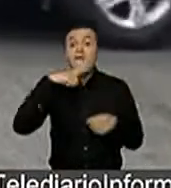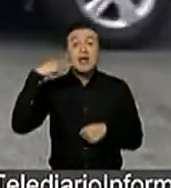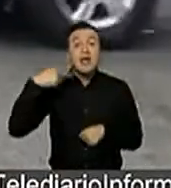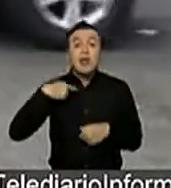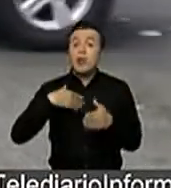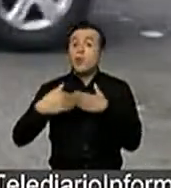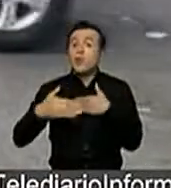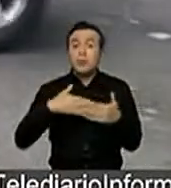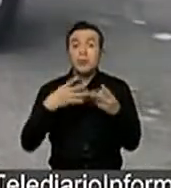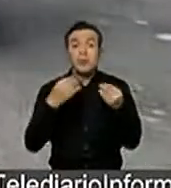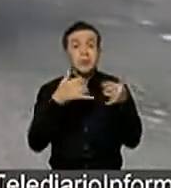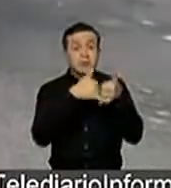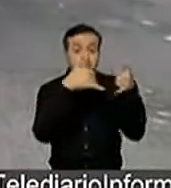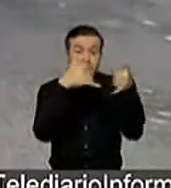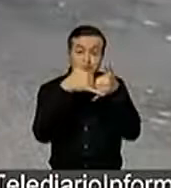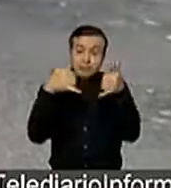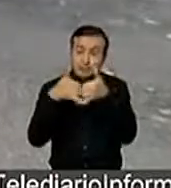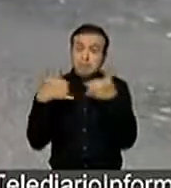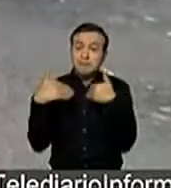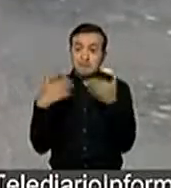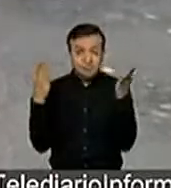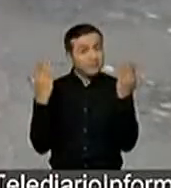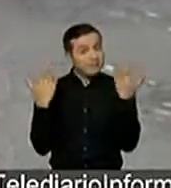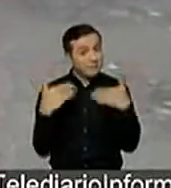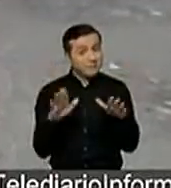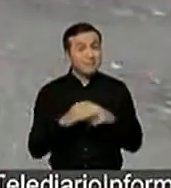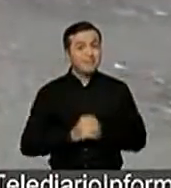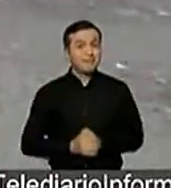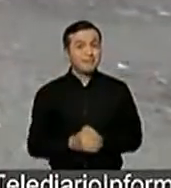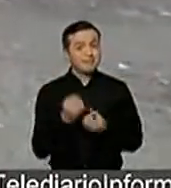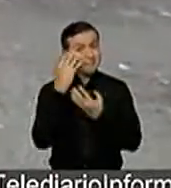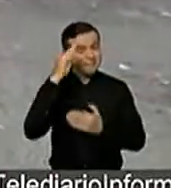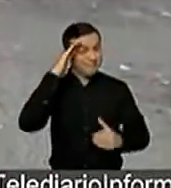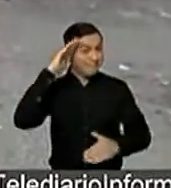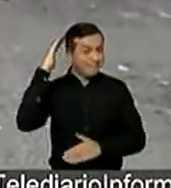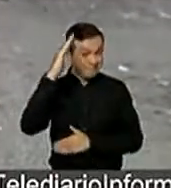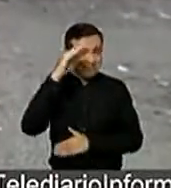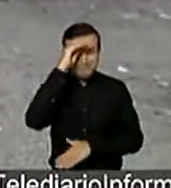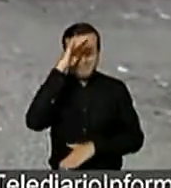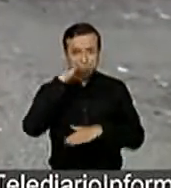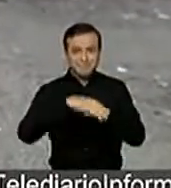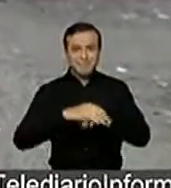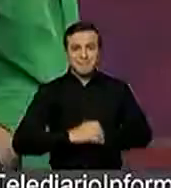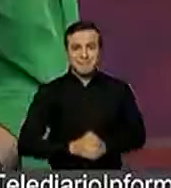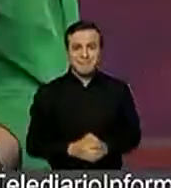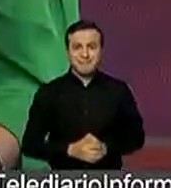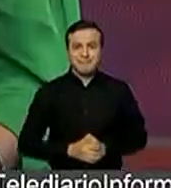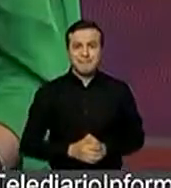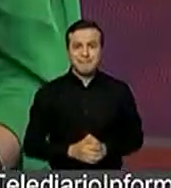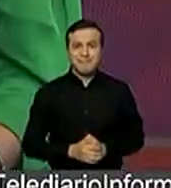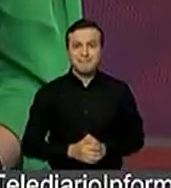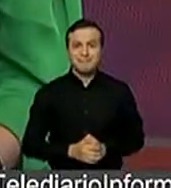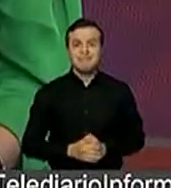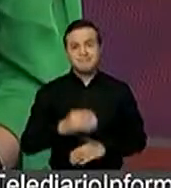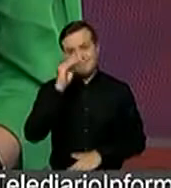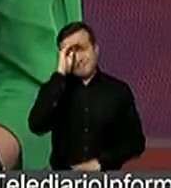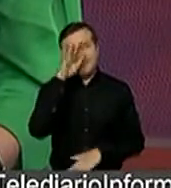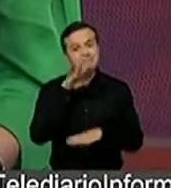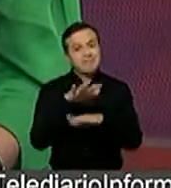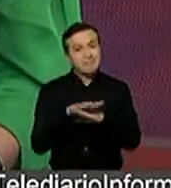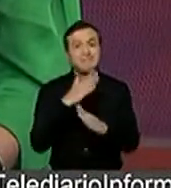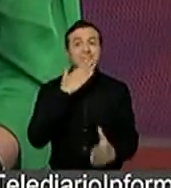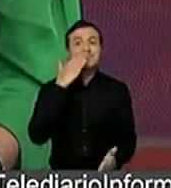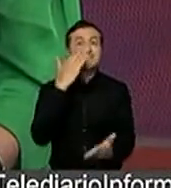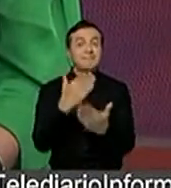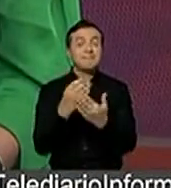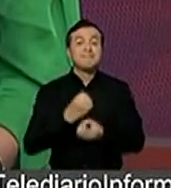mayoría de los locales se encuentran abiertos. Con esa información nos despedimos. Buenas tardes. Buenas tardes, Verónica.